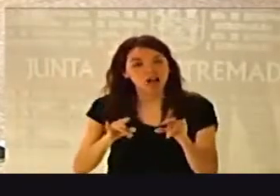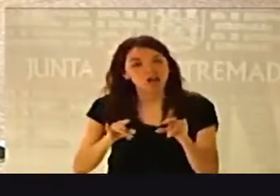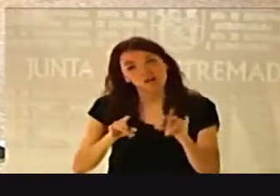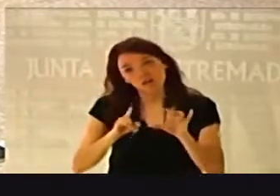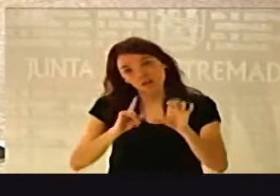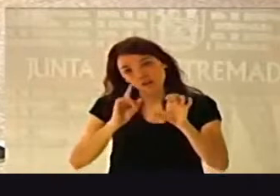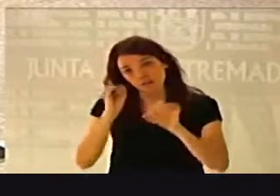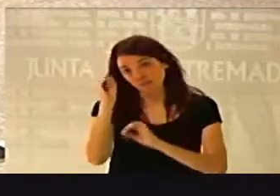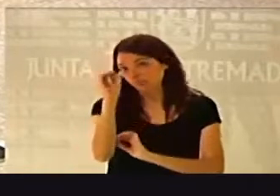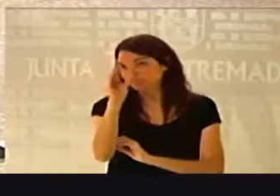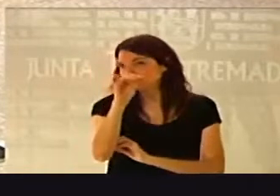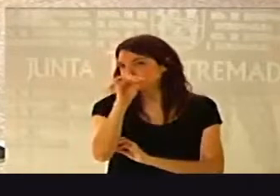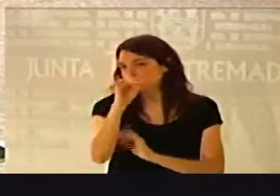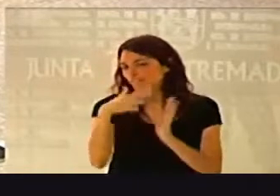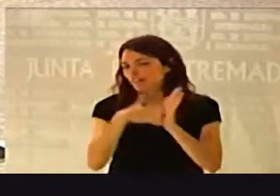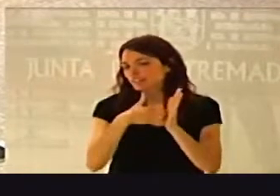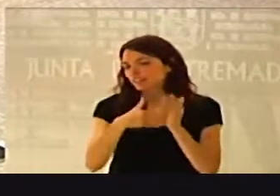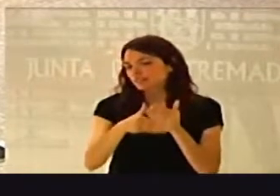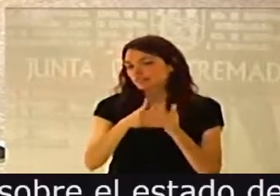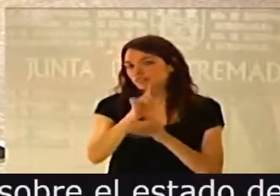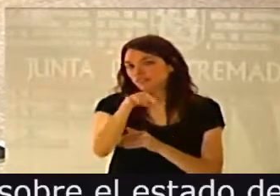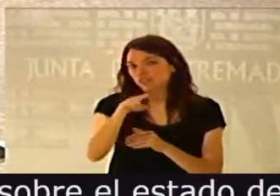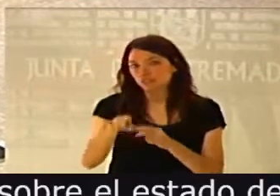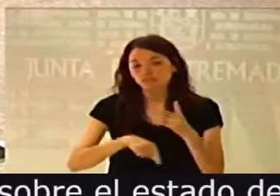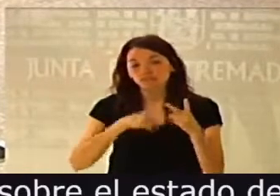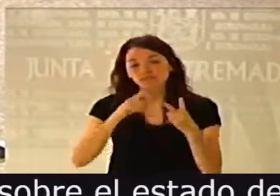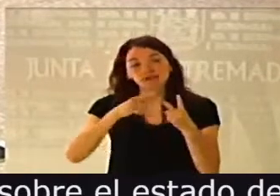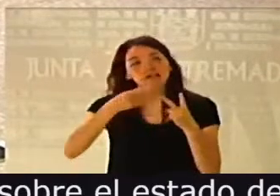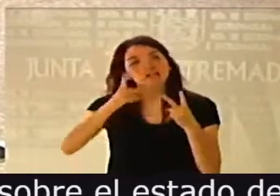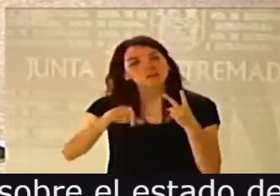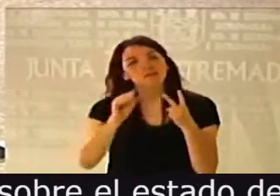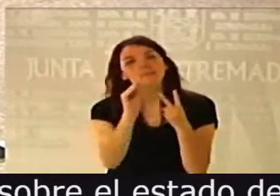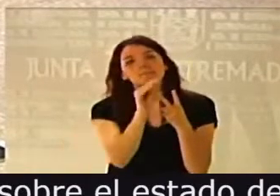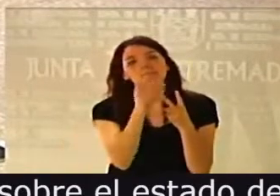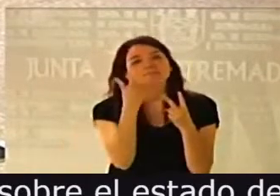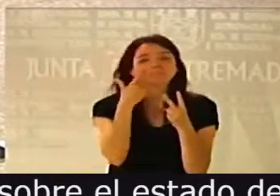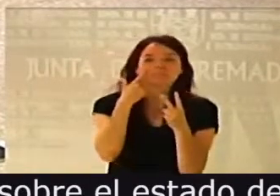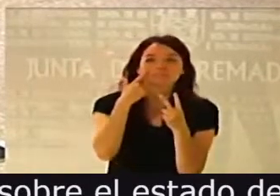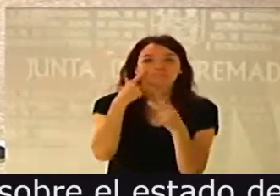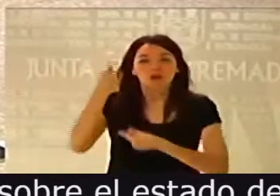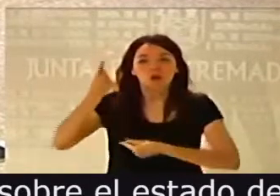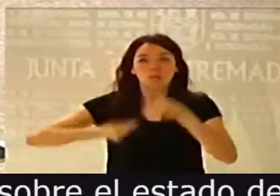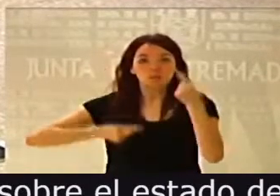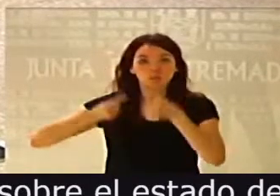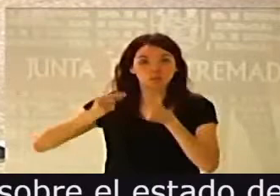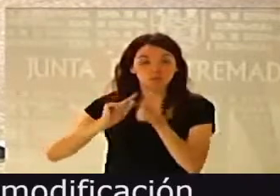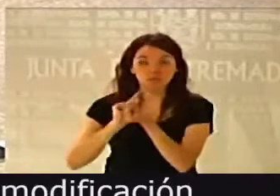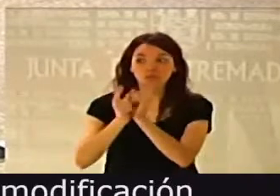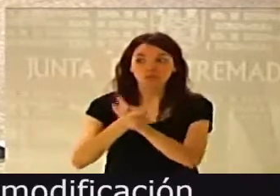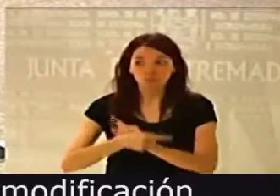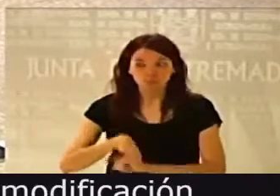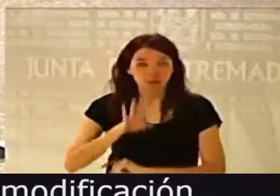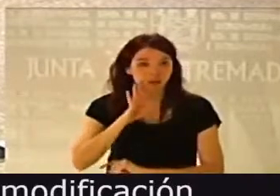luego también si también hay fechas en relación a presentar esa modificación presupuestaria de la que habló el presidente.